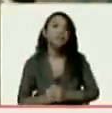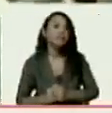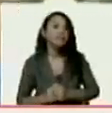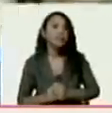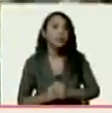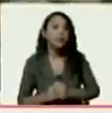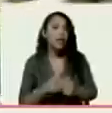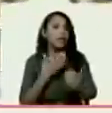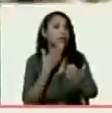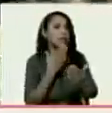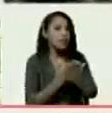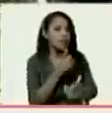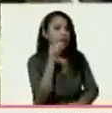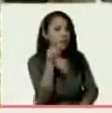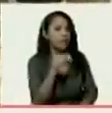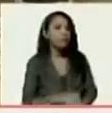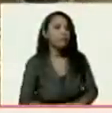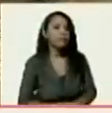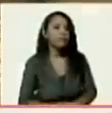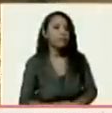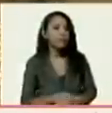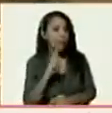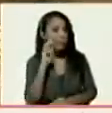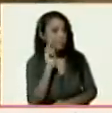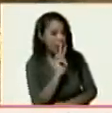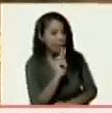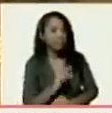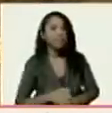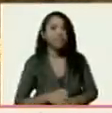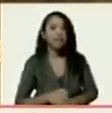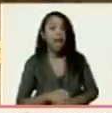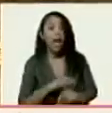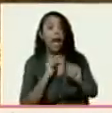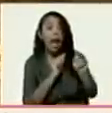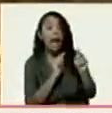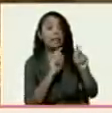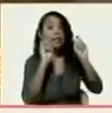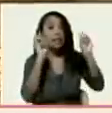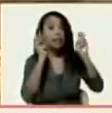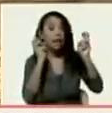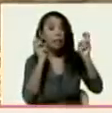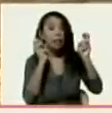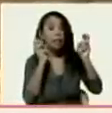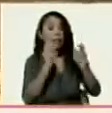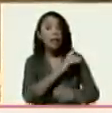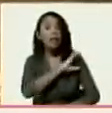ti, Luis. Fíjate, eso es un tema de la directiva de la Asamblea Nacional.